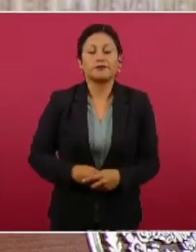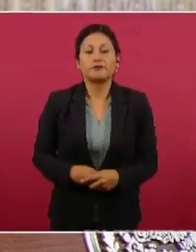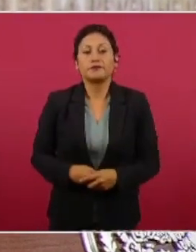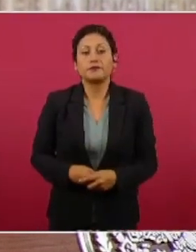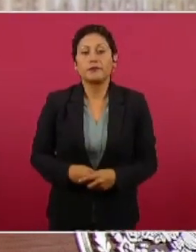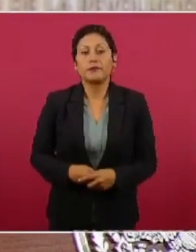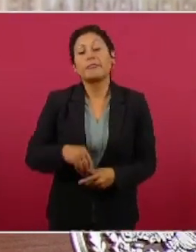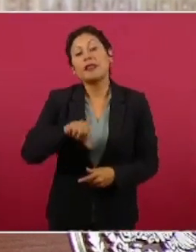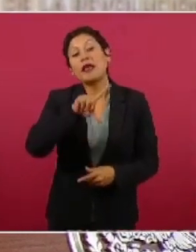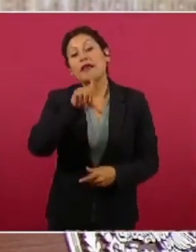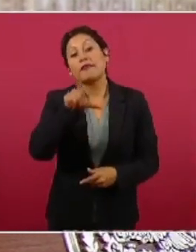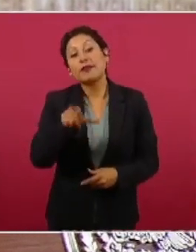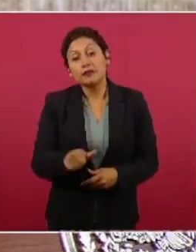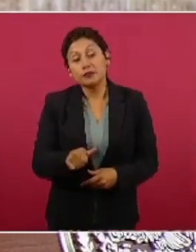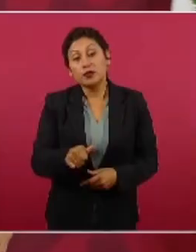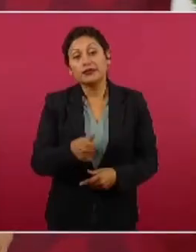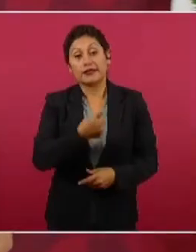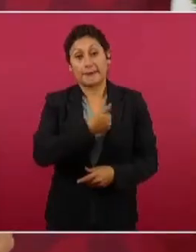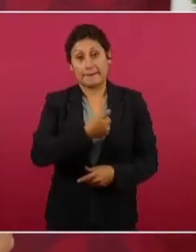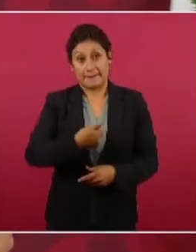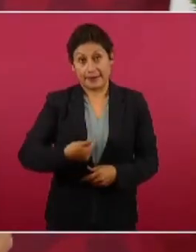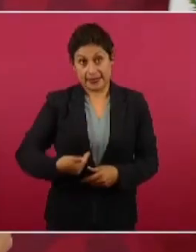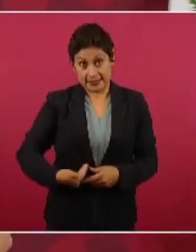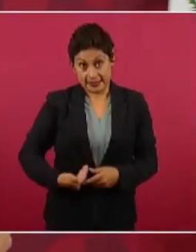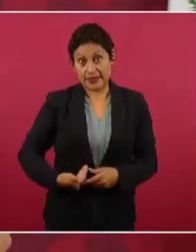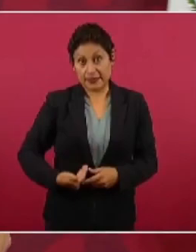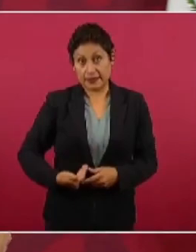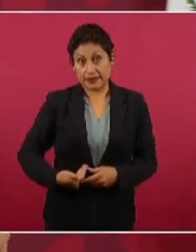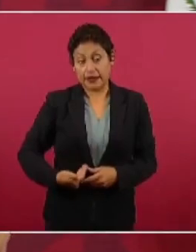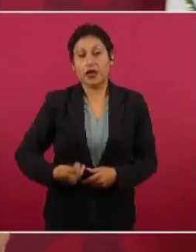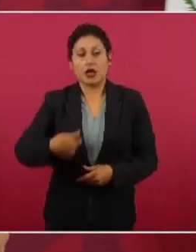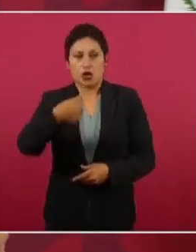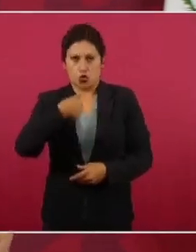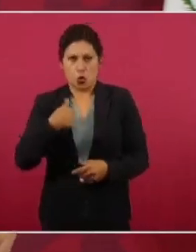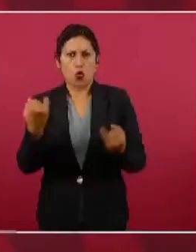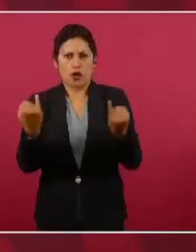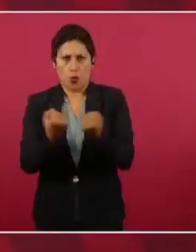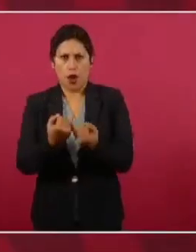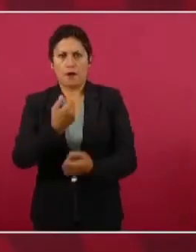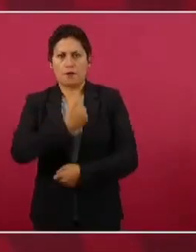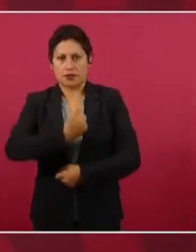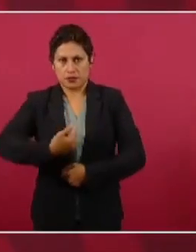estuvo de presidente y yo también de presidente,